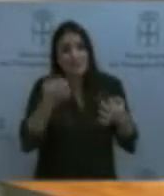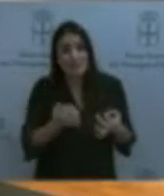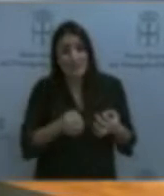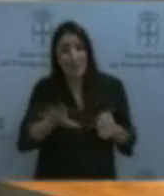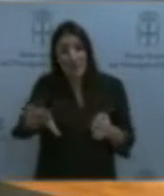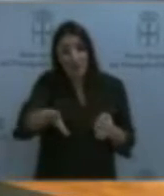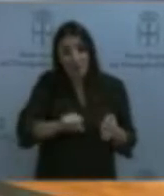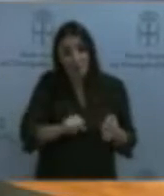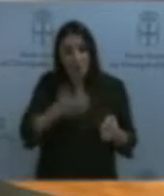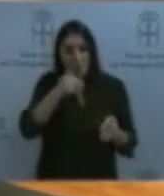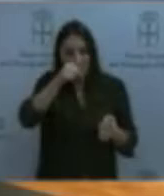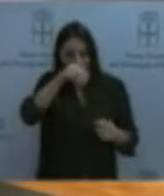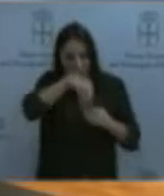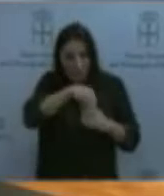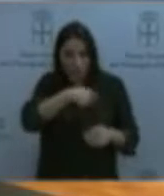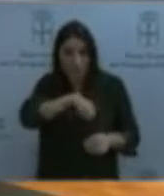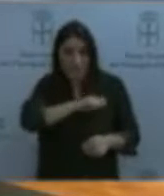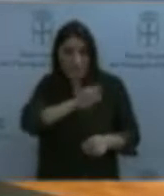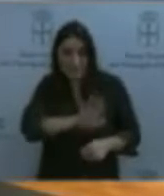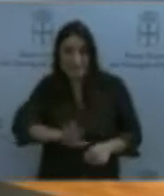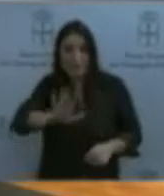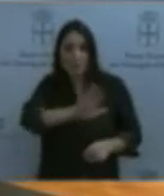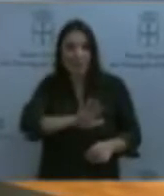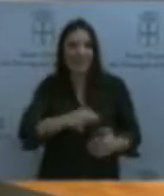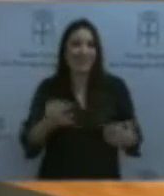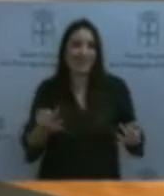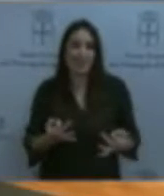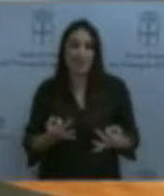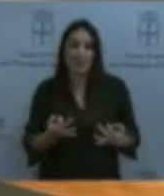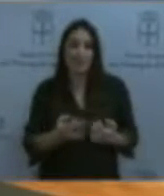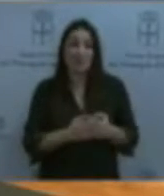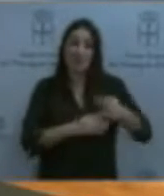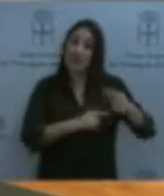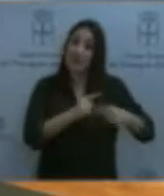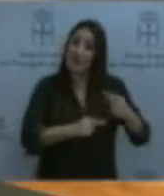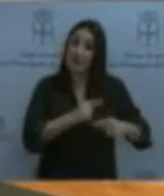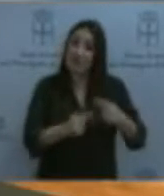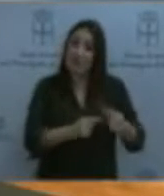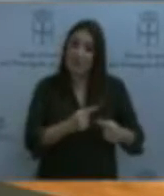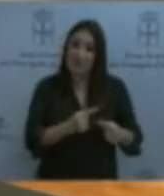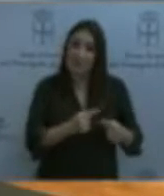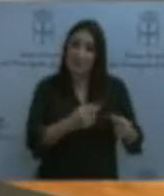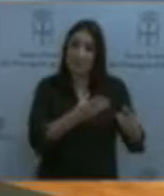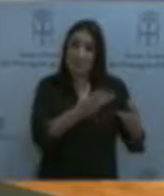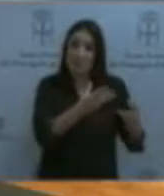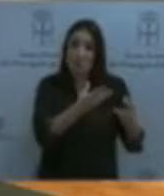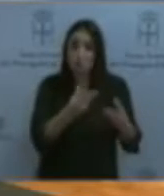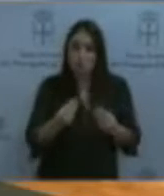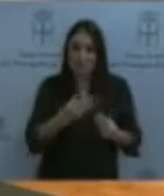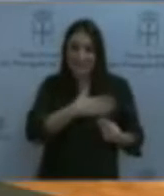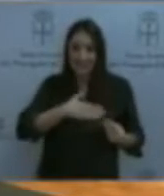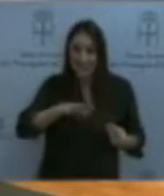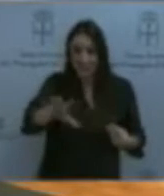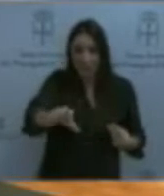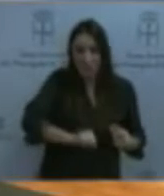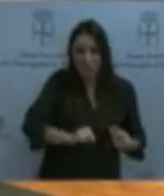adopciones, por ejemplo, nacionales, lo que ocurre es que hay muchas más familias dispuestas a adoptar que niños en adopción. En